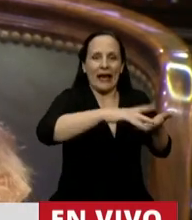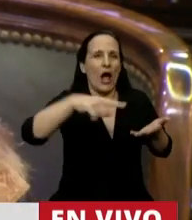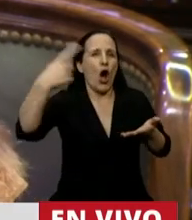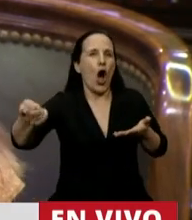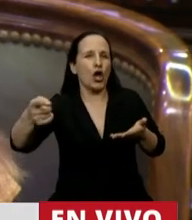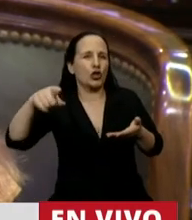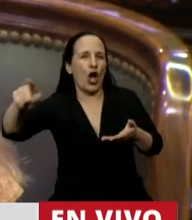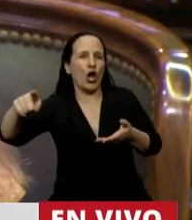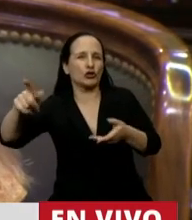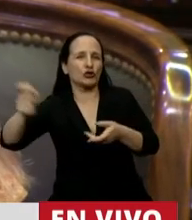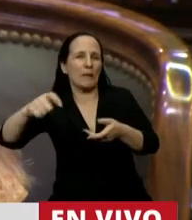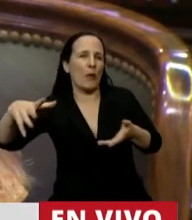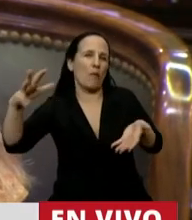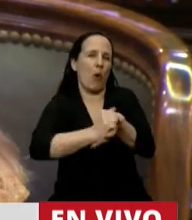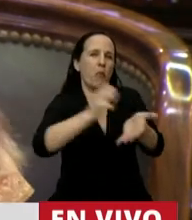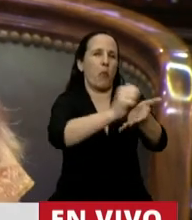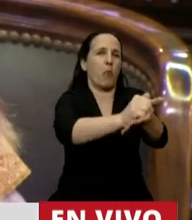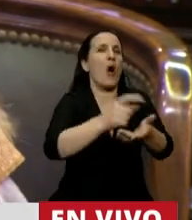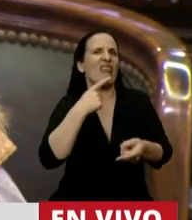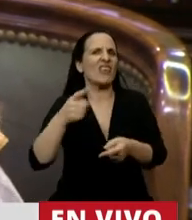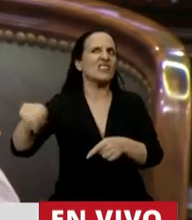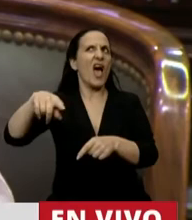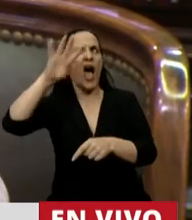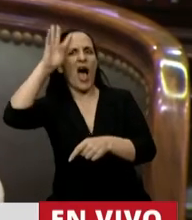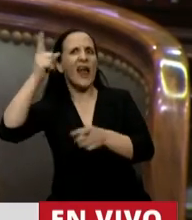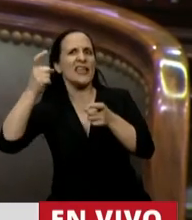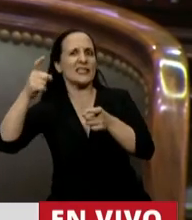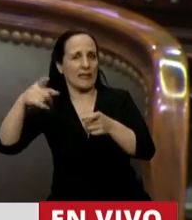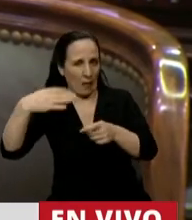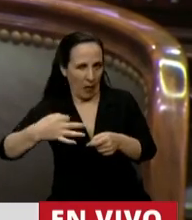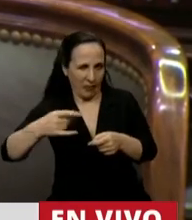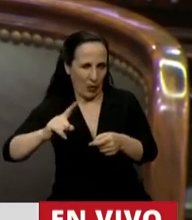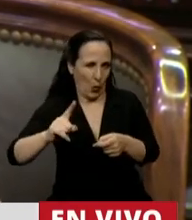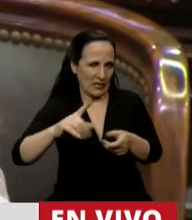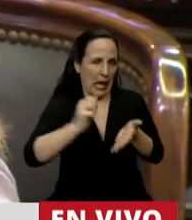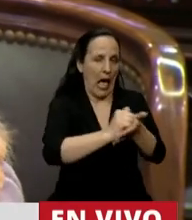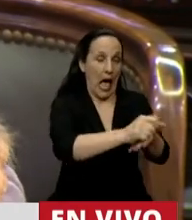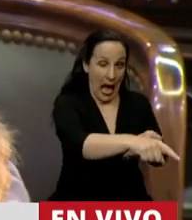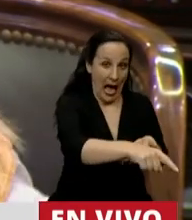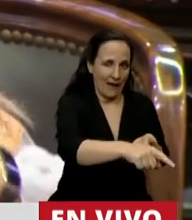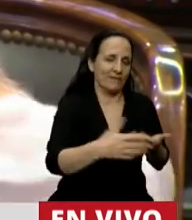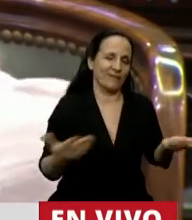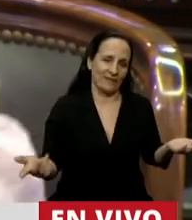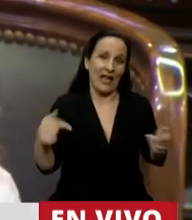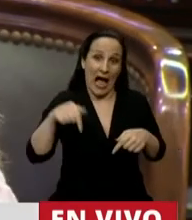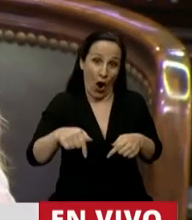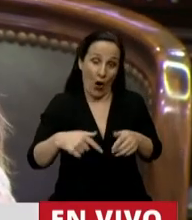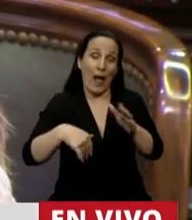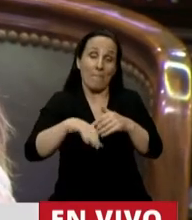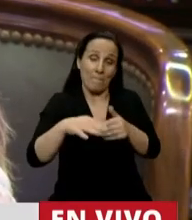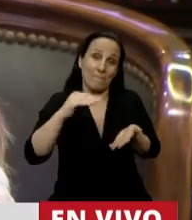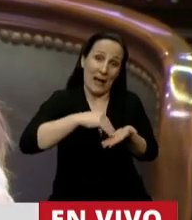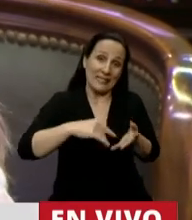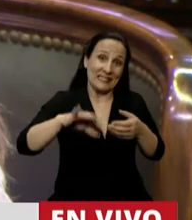tribus inmobiliarias de supuestos mapuches. Y, por supuesto, esta ley de confiscación de patrimonios. Son